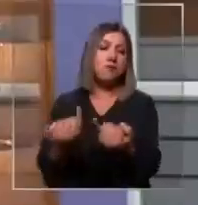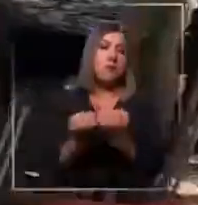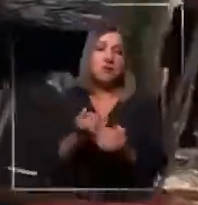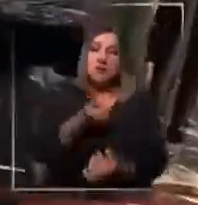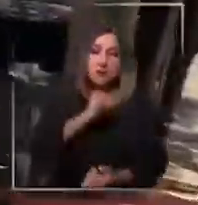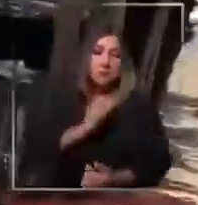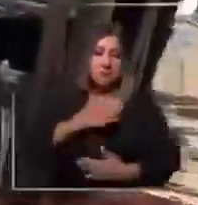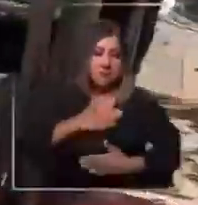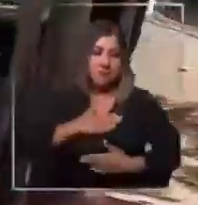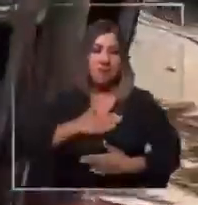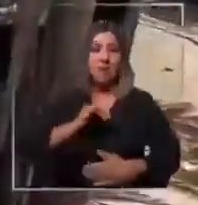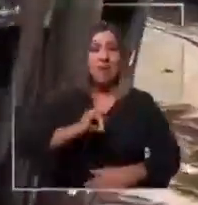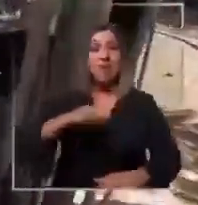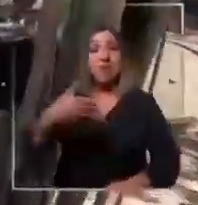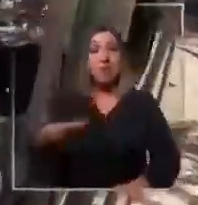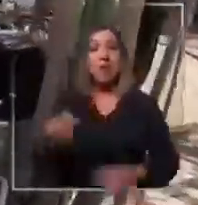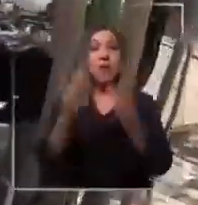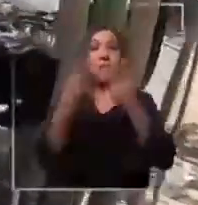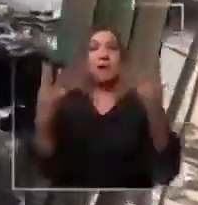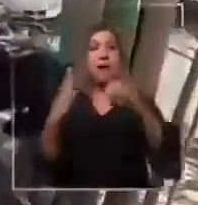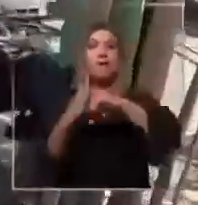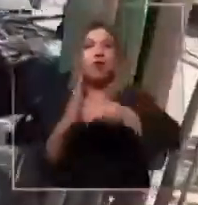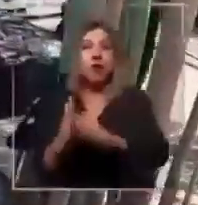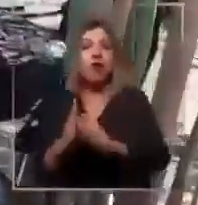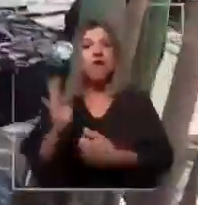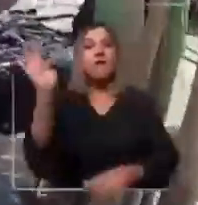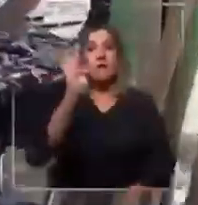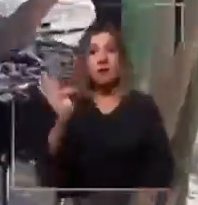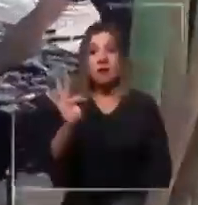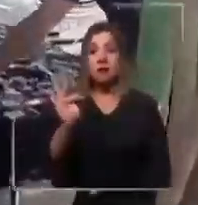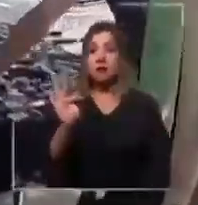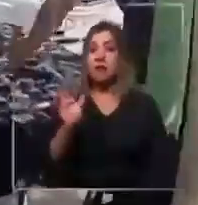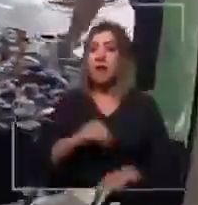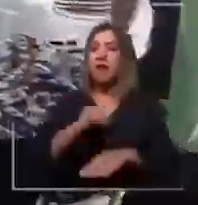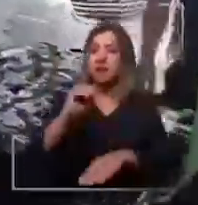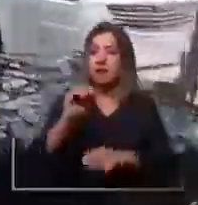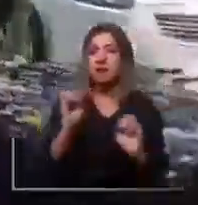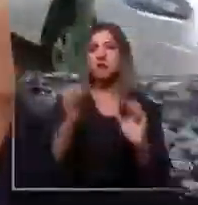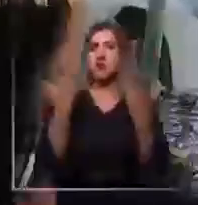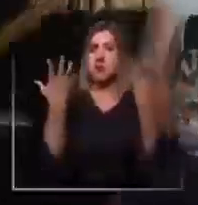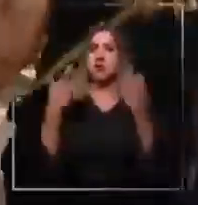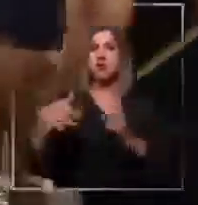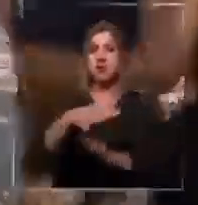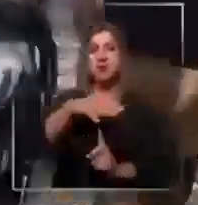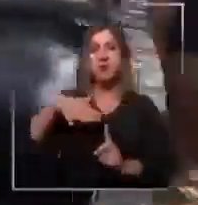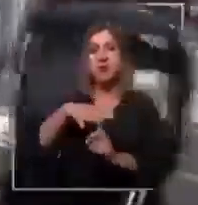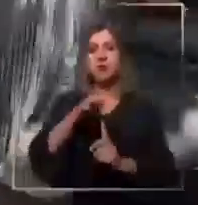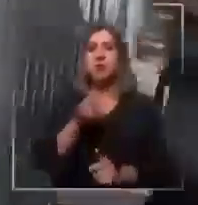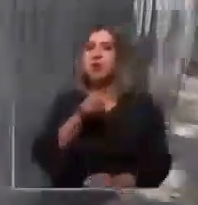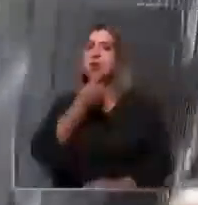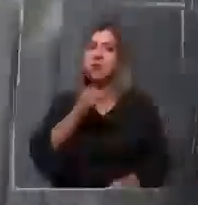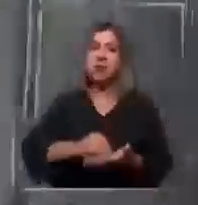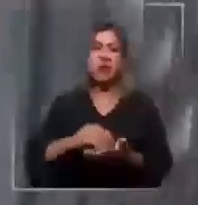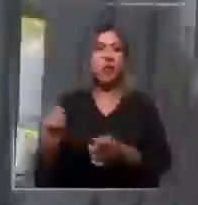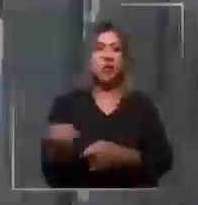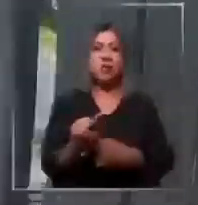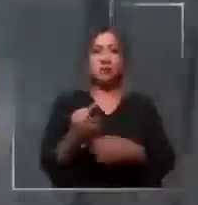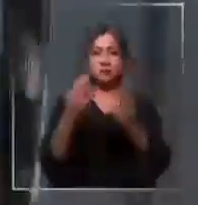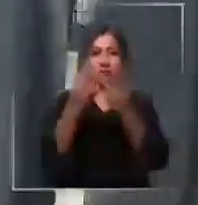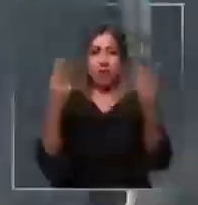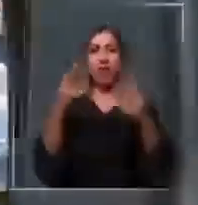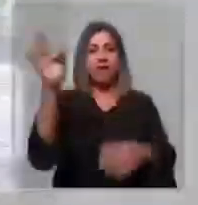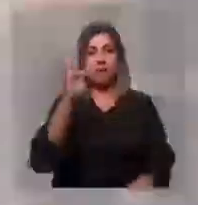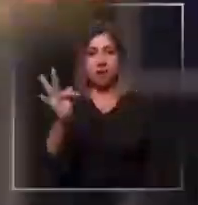privada. Luego las páginas son bloqueadas. Desde Fonasa, dicen, al enterarse de esta situación, denunciaron inmediatamente la página.